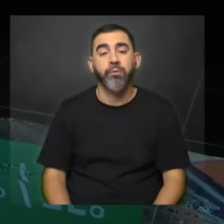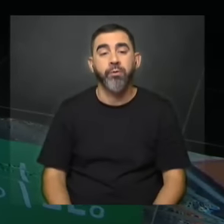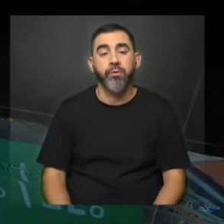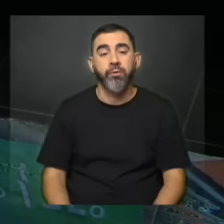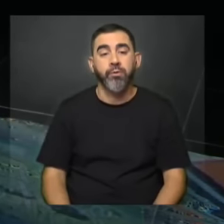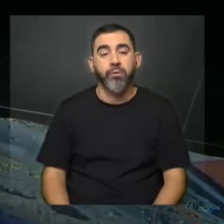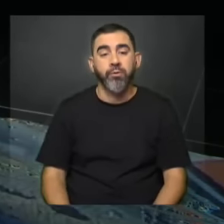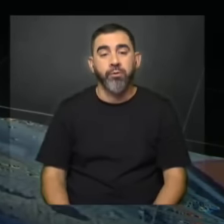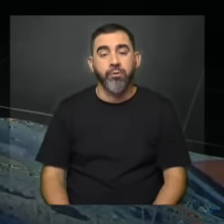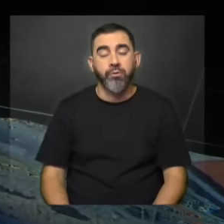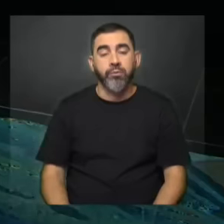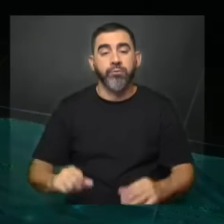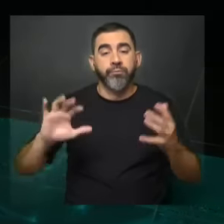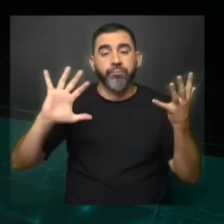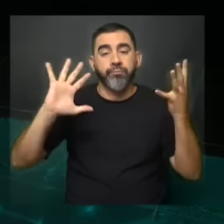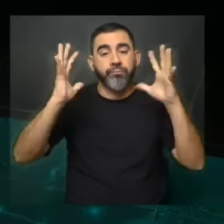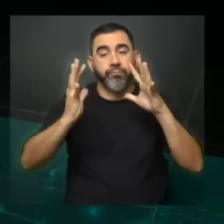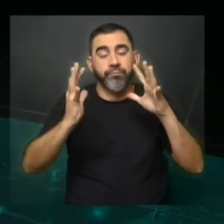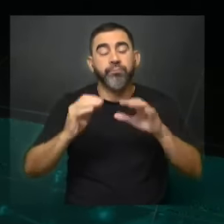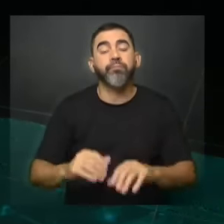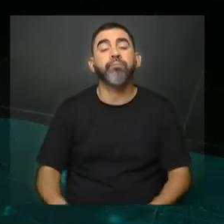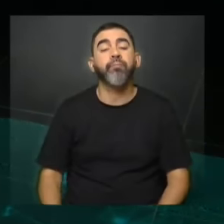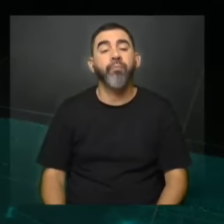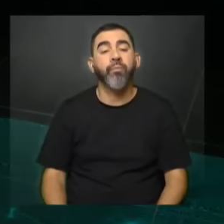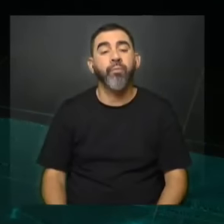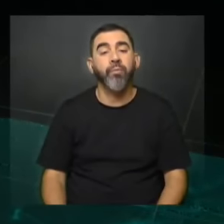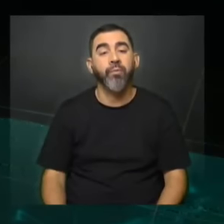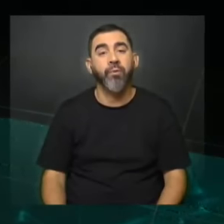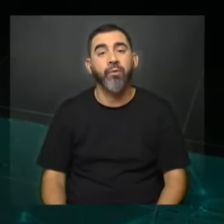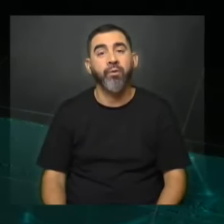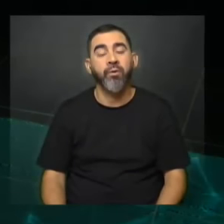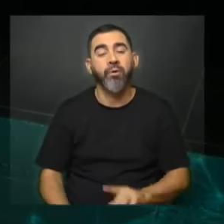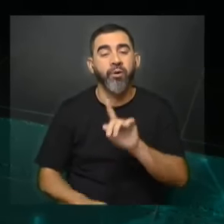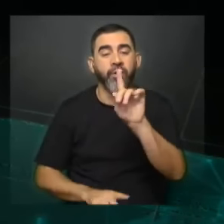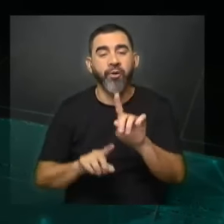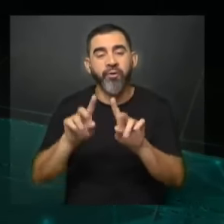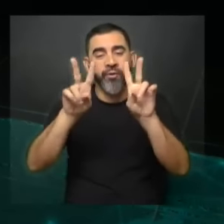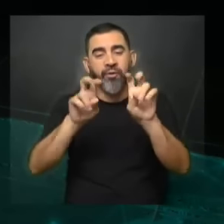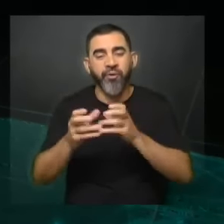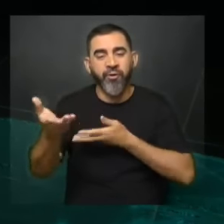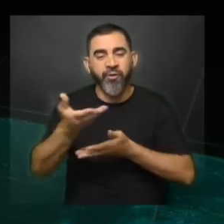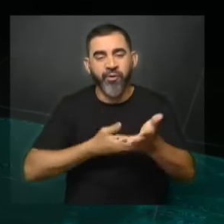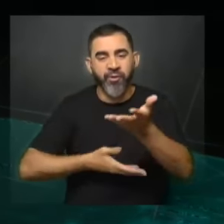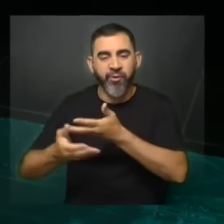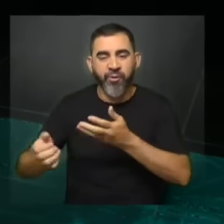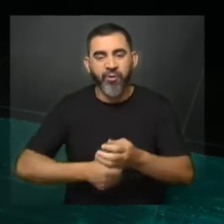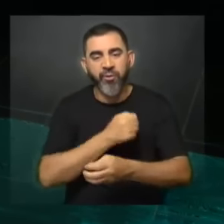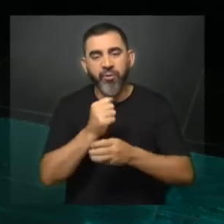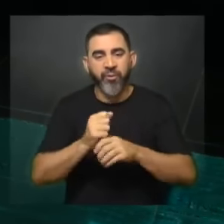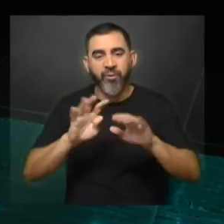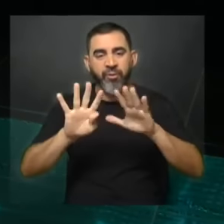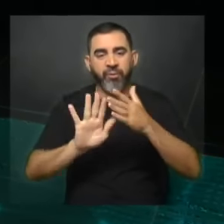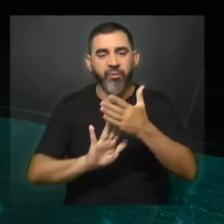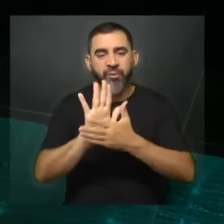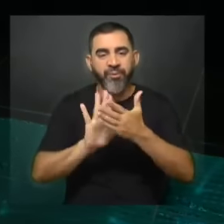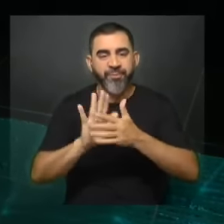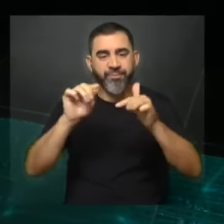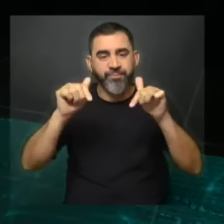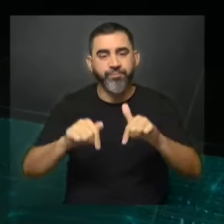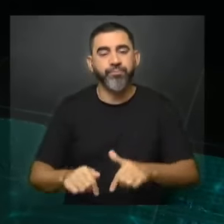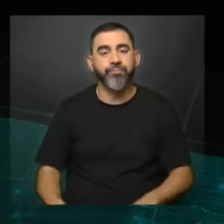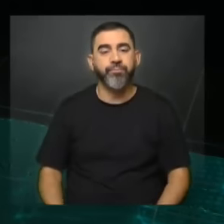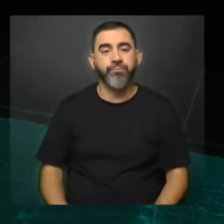máxima según el instituto uruguayo de meteorología vamos a contarles alguno de los temas que tenemos para compartir con ustedes hasta la hora 9